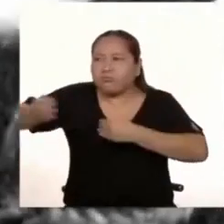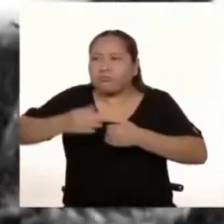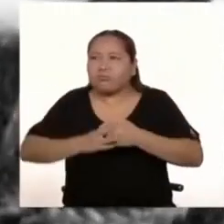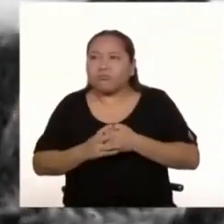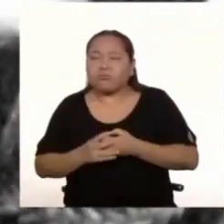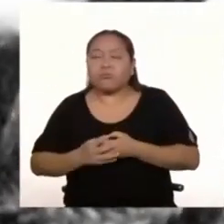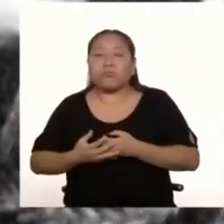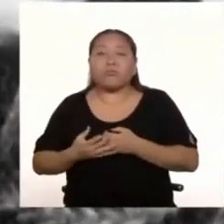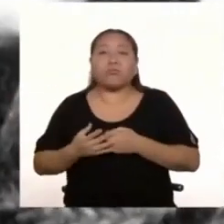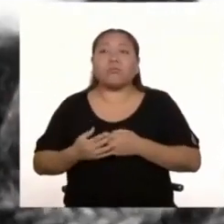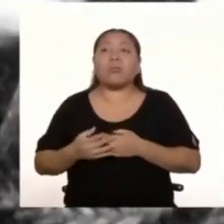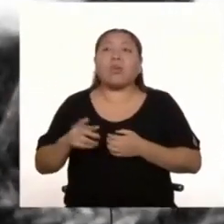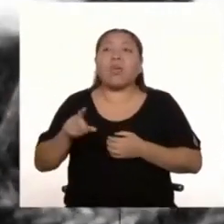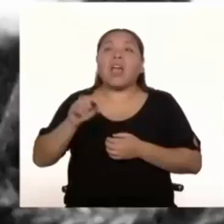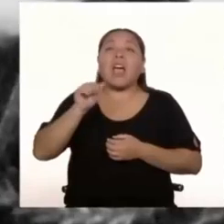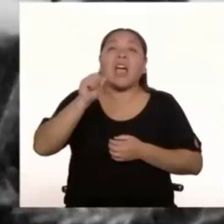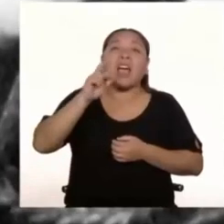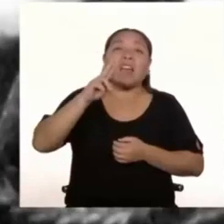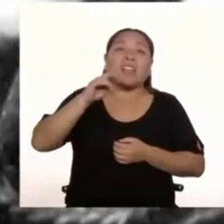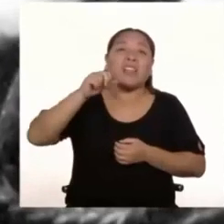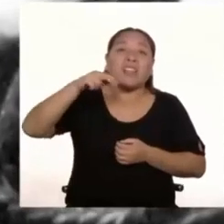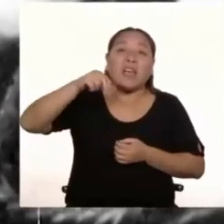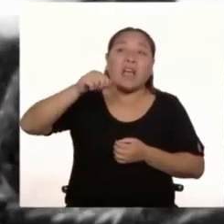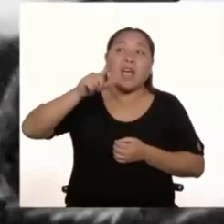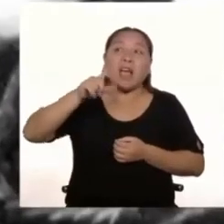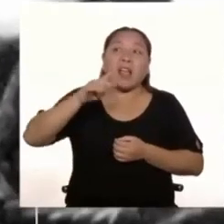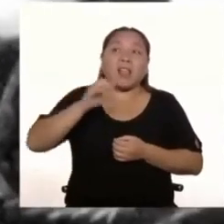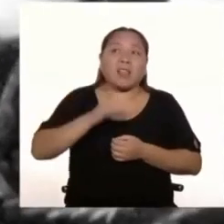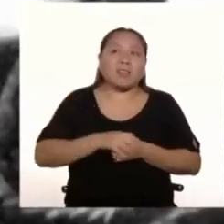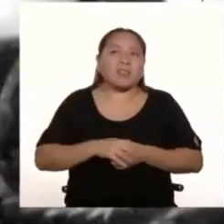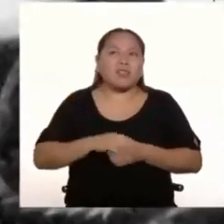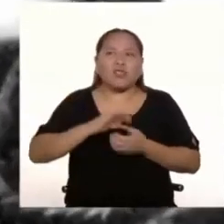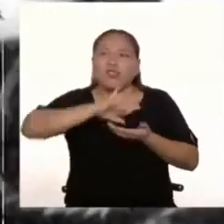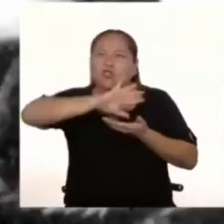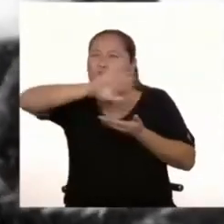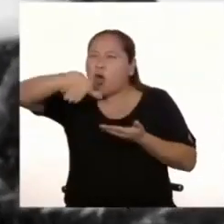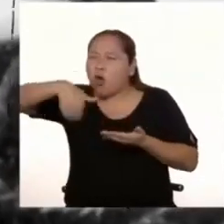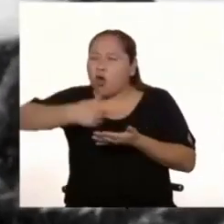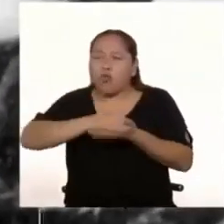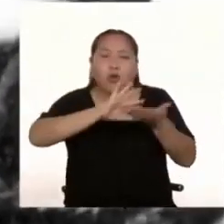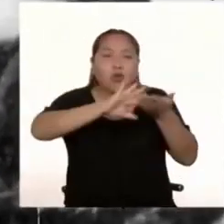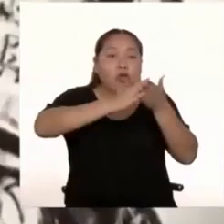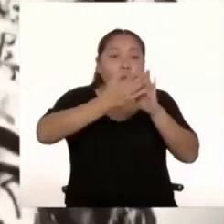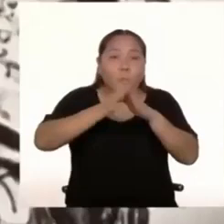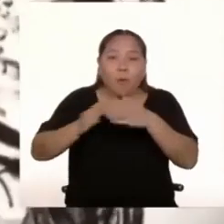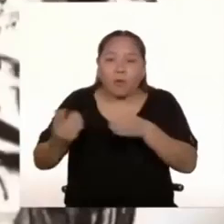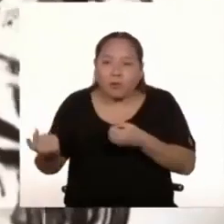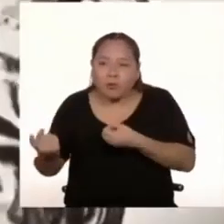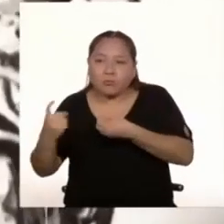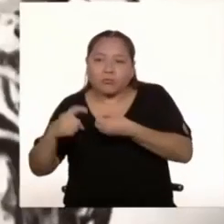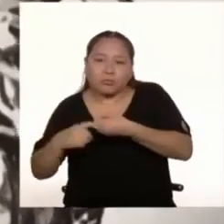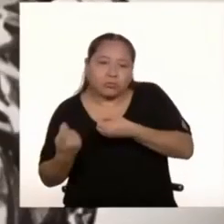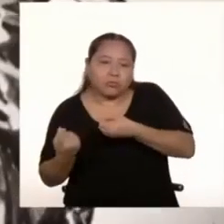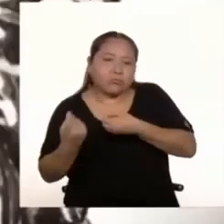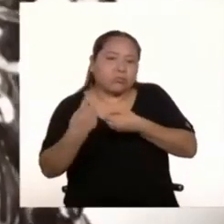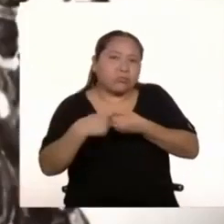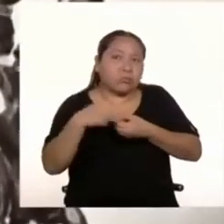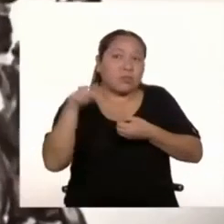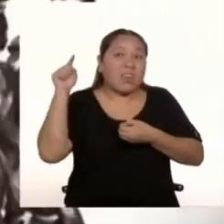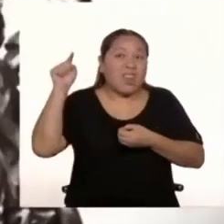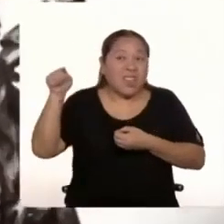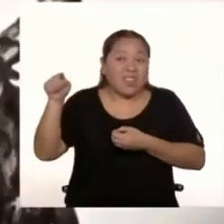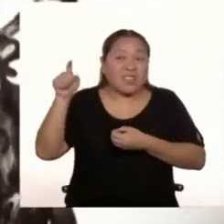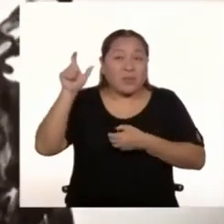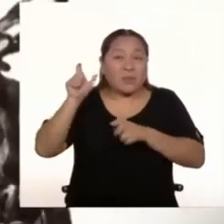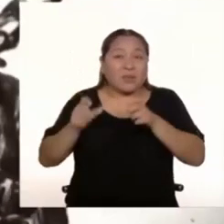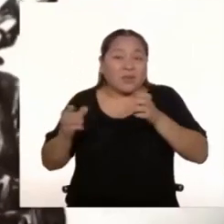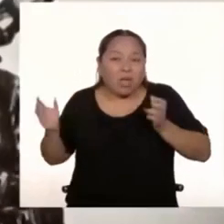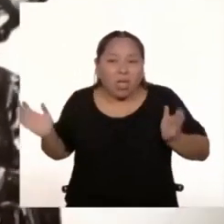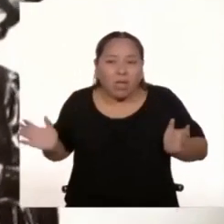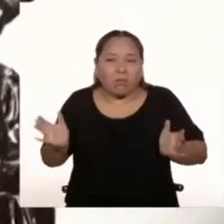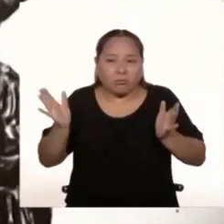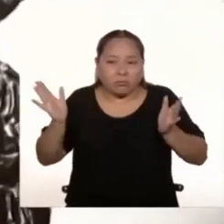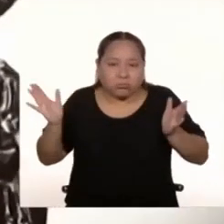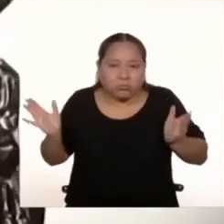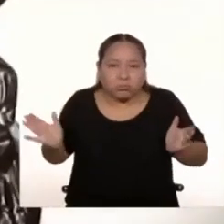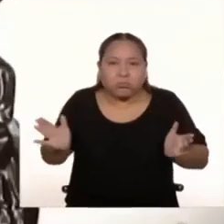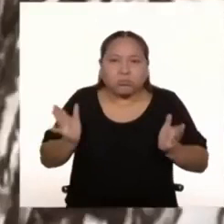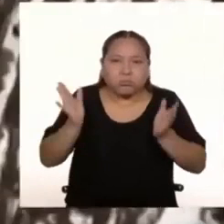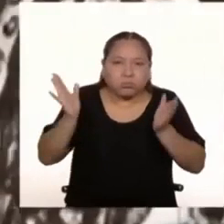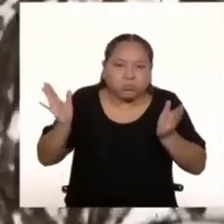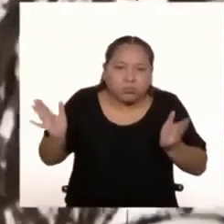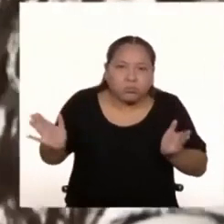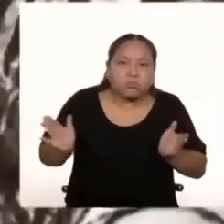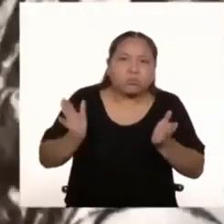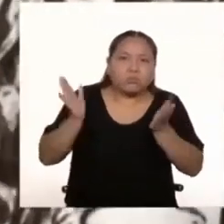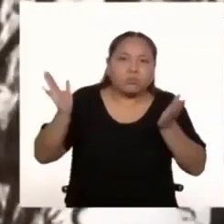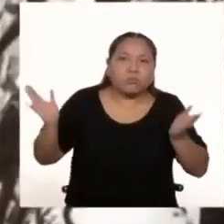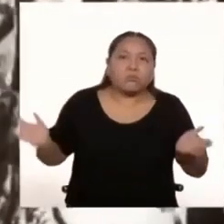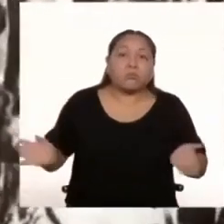de Arenales, todos los pueblos que se van uniendo. Entonces yo creo que todo eso, como pequeñas cuotas